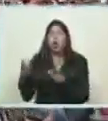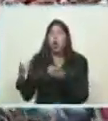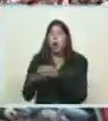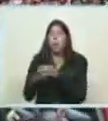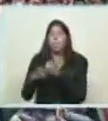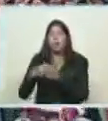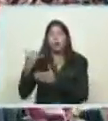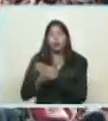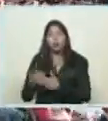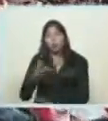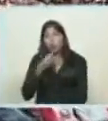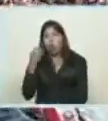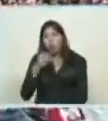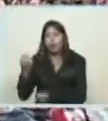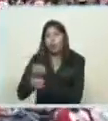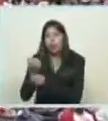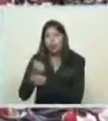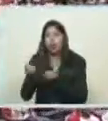En junio también.